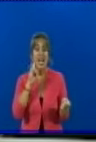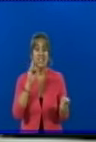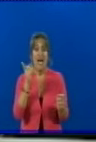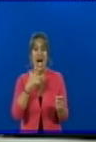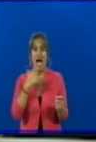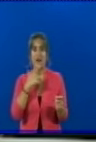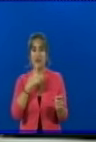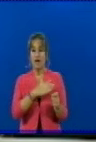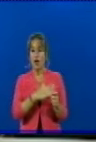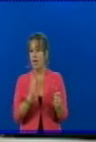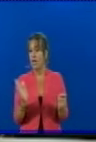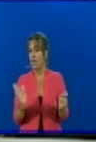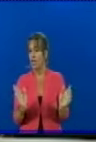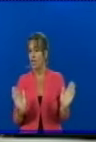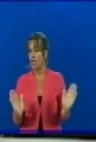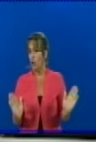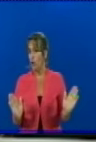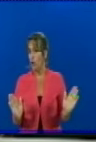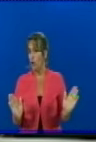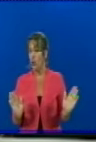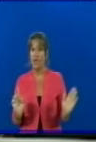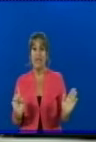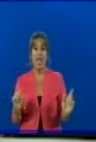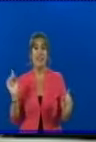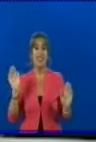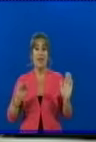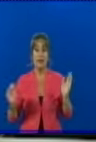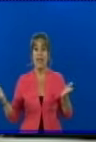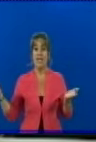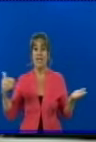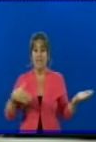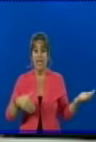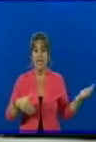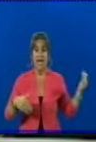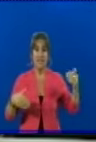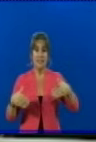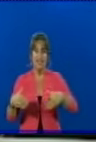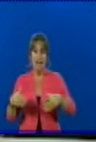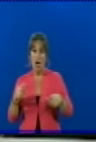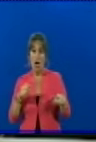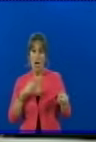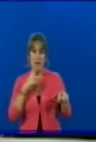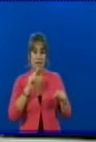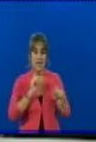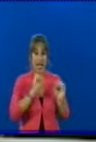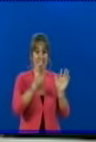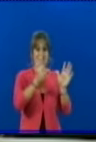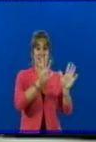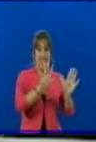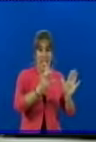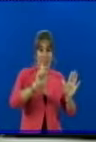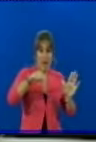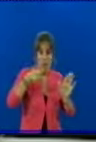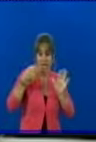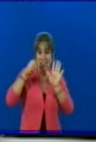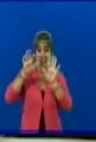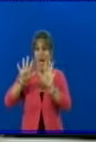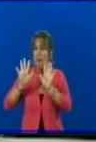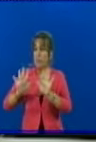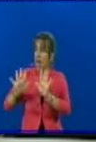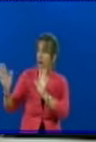mes completo. En la medida que vaya llegando a la provincia, se entregarán los primeros 10 días, o sea, los próximos 10 días, y se